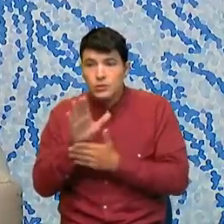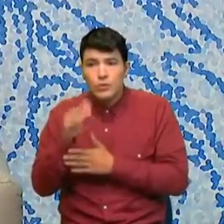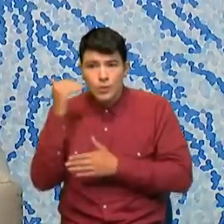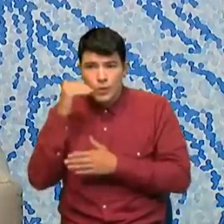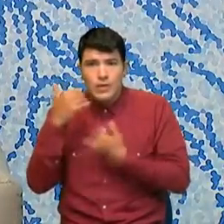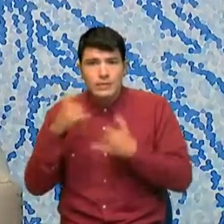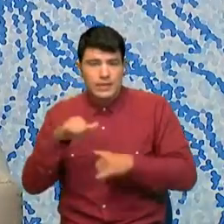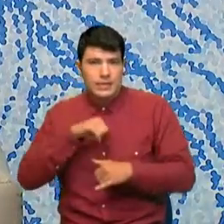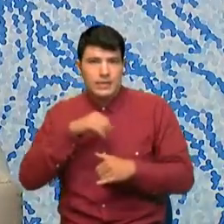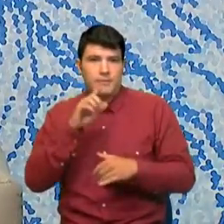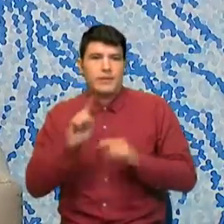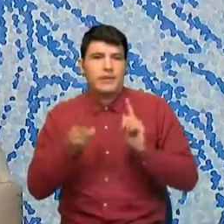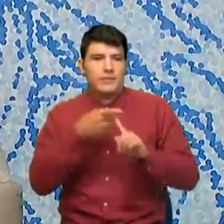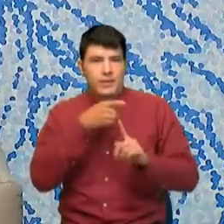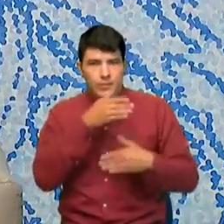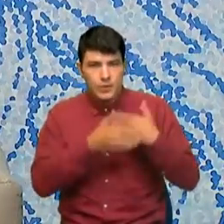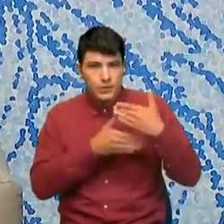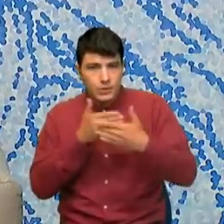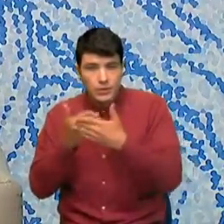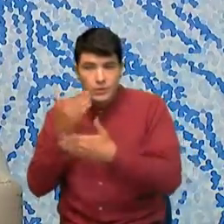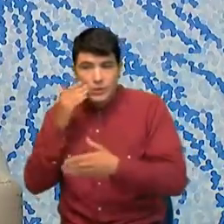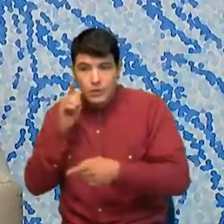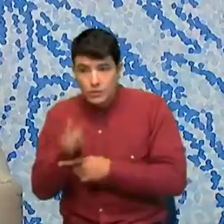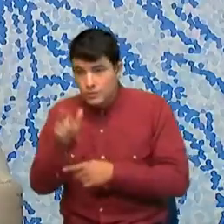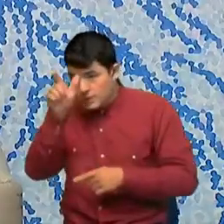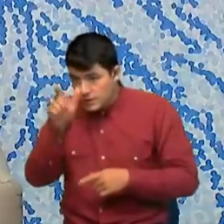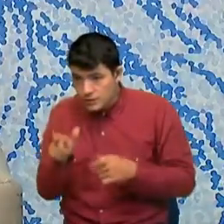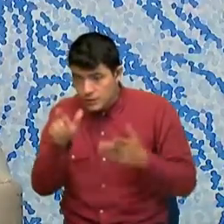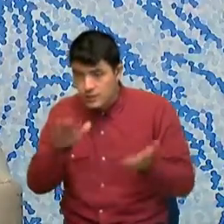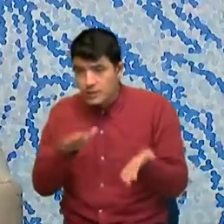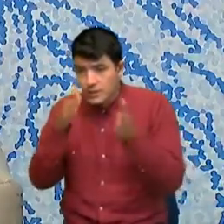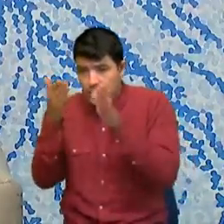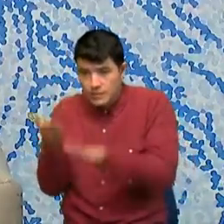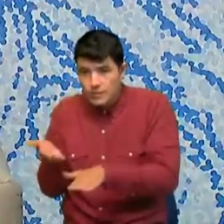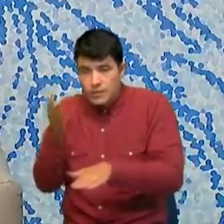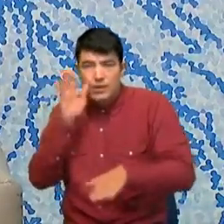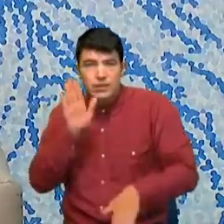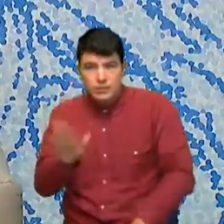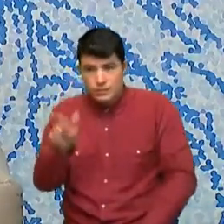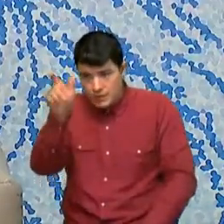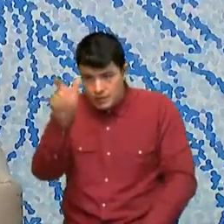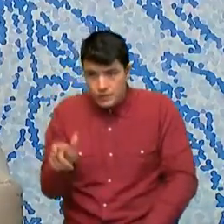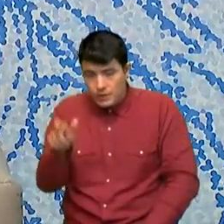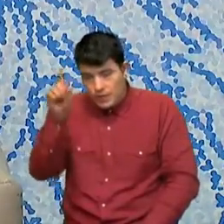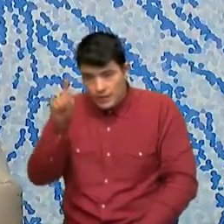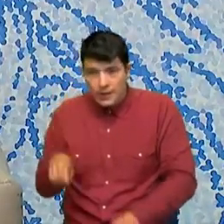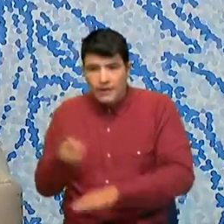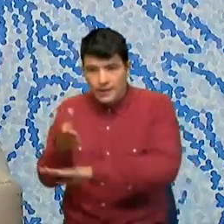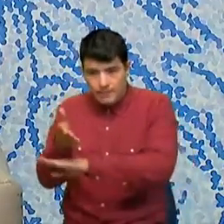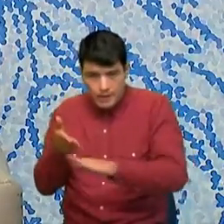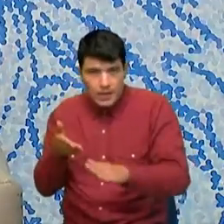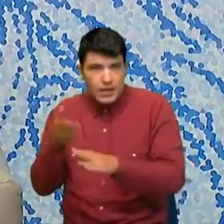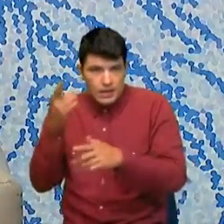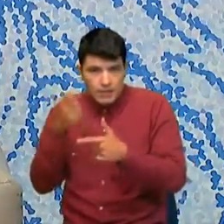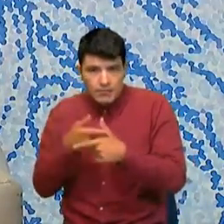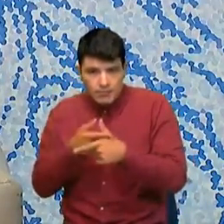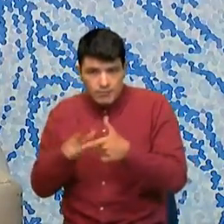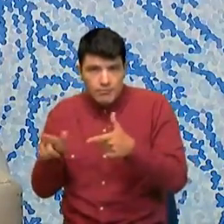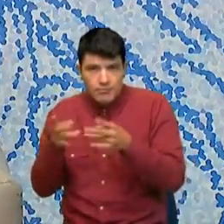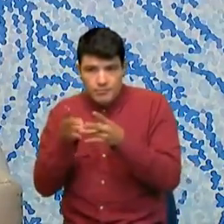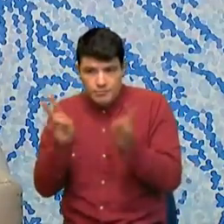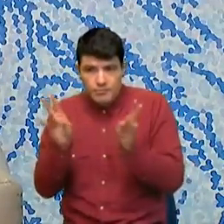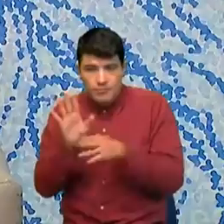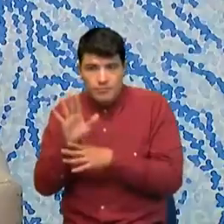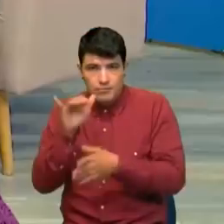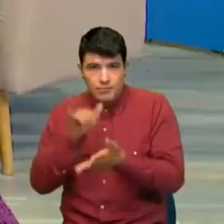el primer paso. Cuando el señor fallezca, de todas maneras, ella deberá solicitar la liquidación de la sociedad patrimonial,